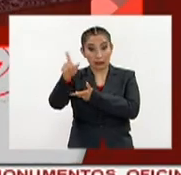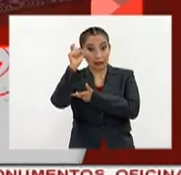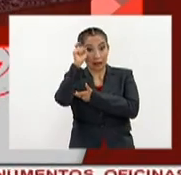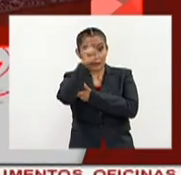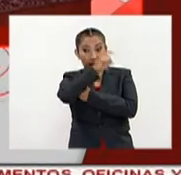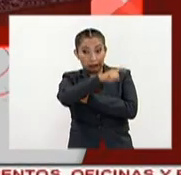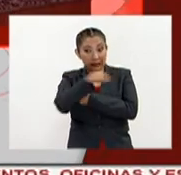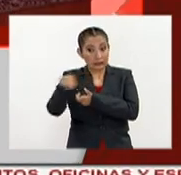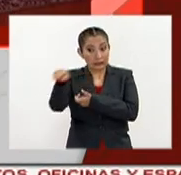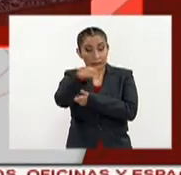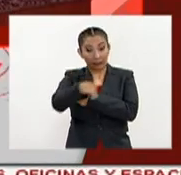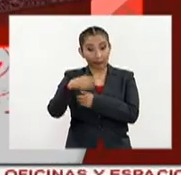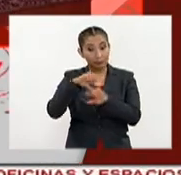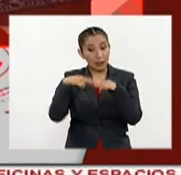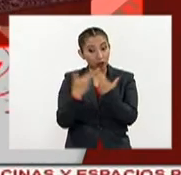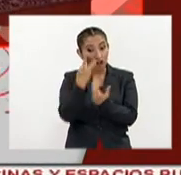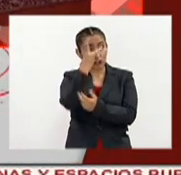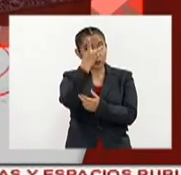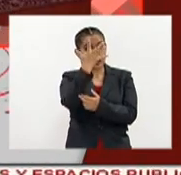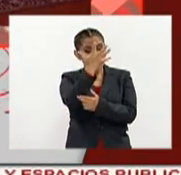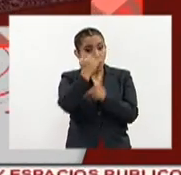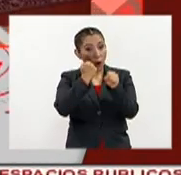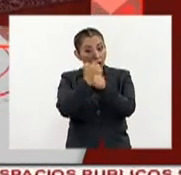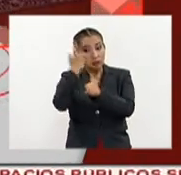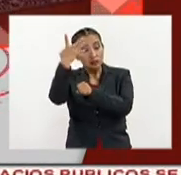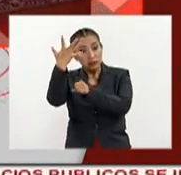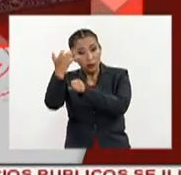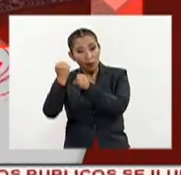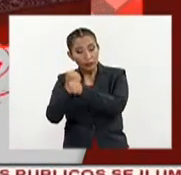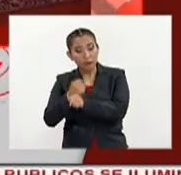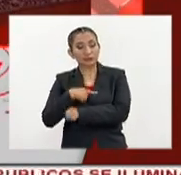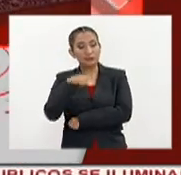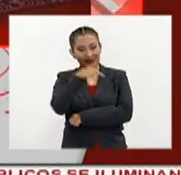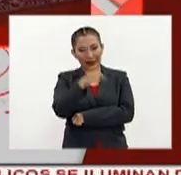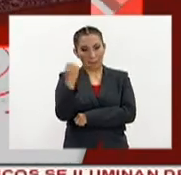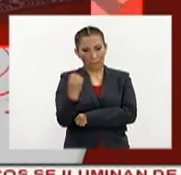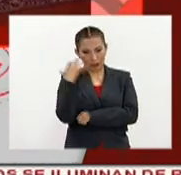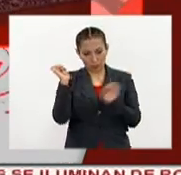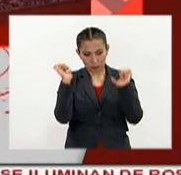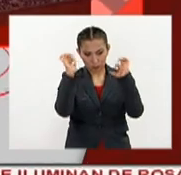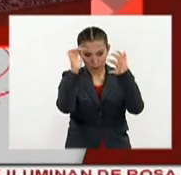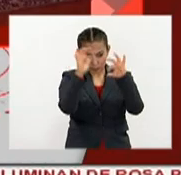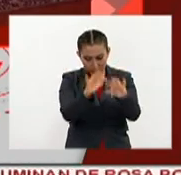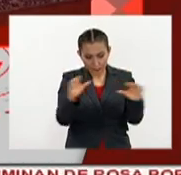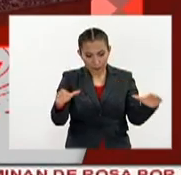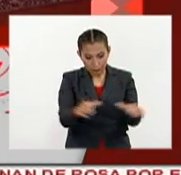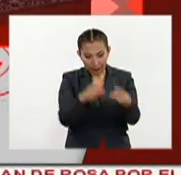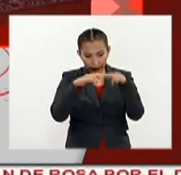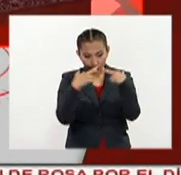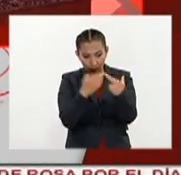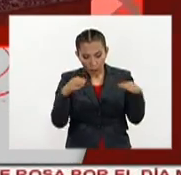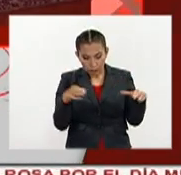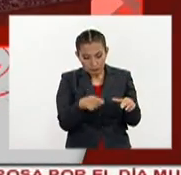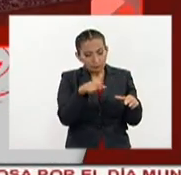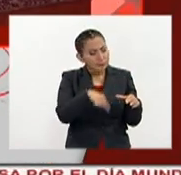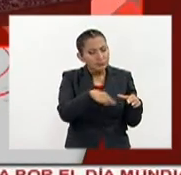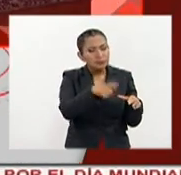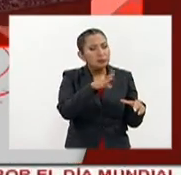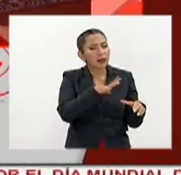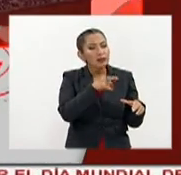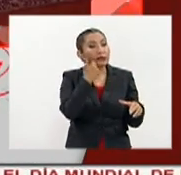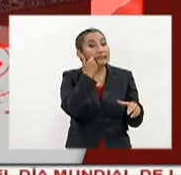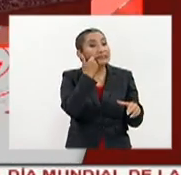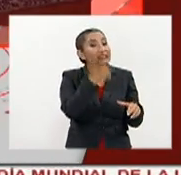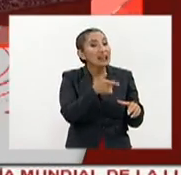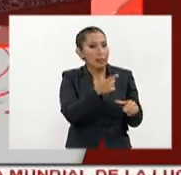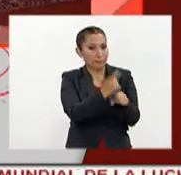ven inmersos cada 5 años. Y bueno, en este Congreso, déjame comentarte, lo que se